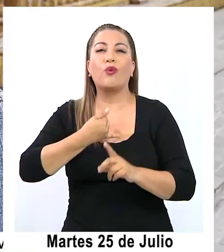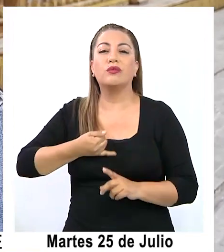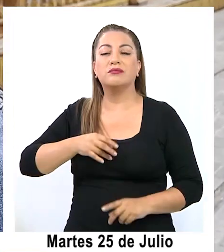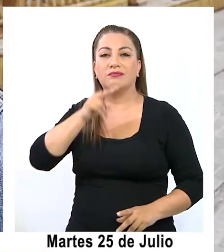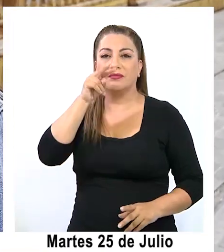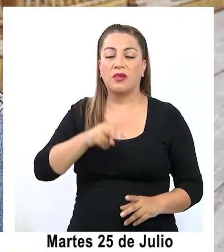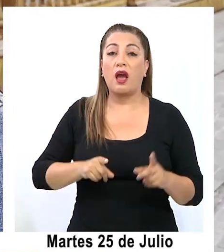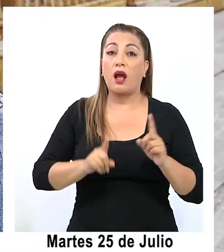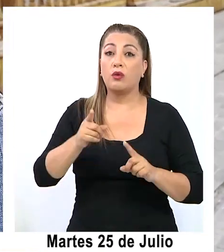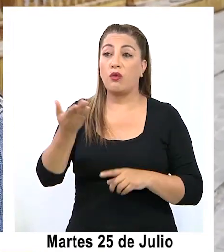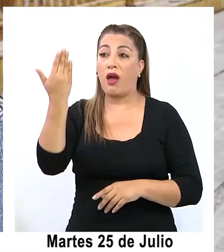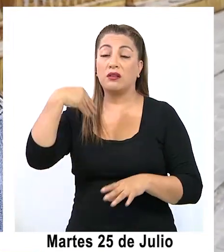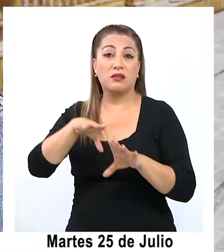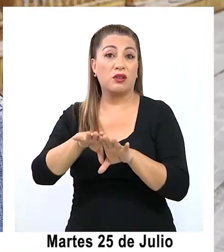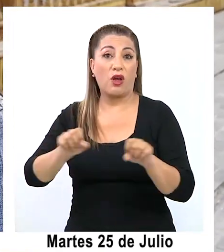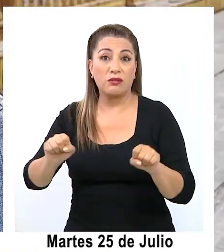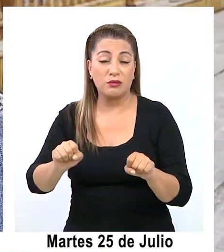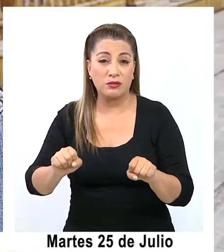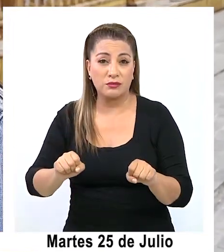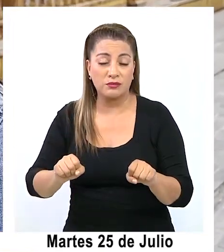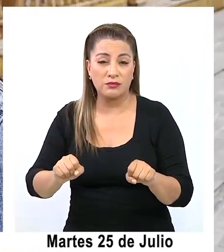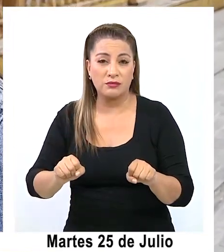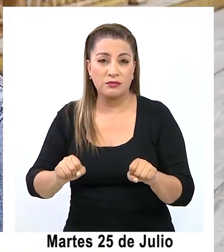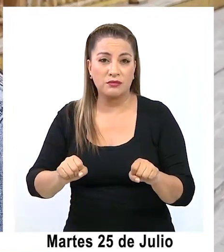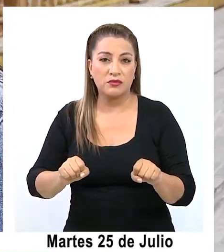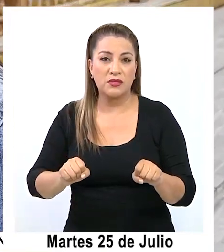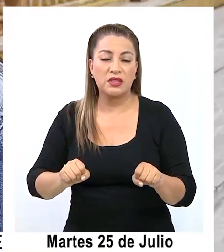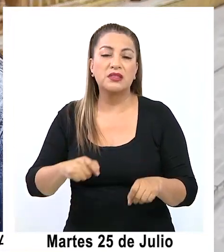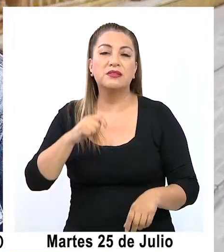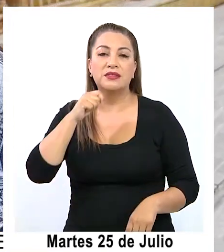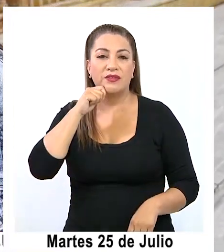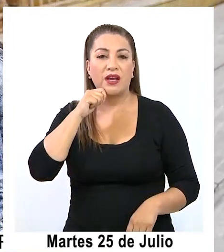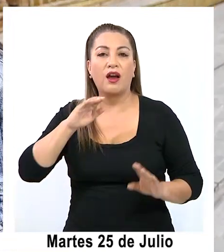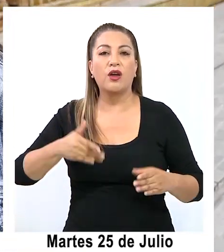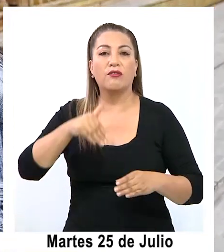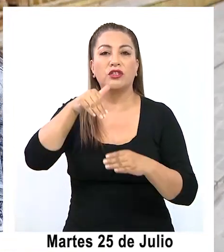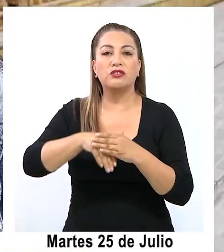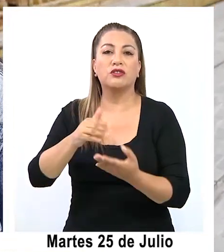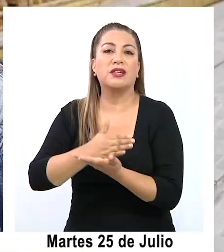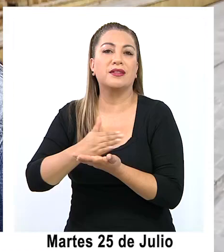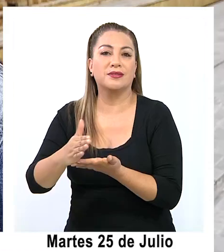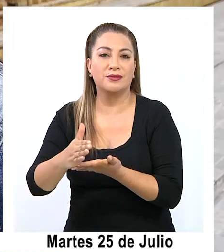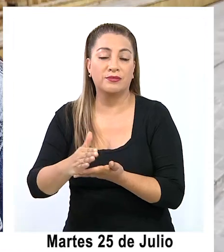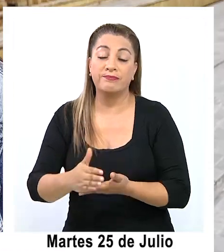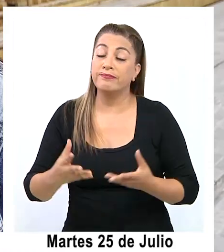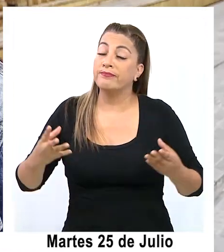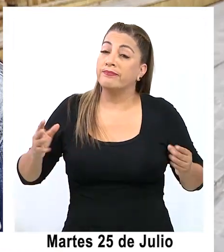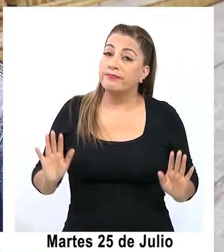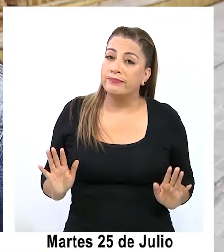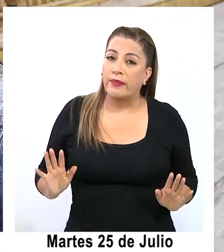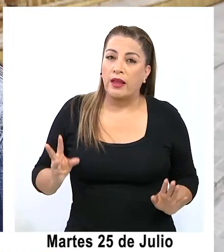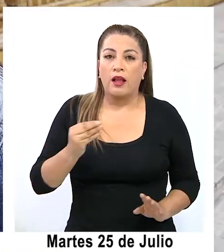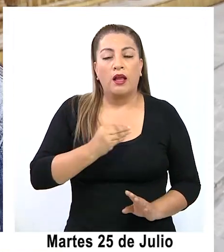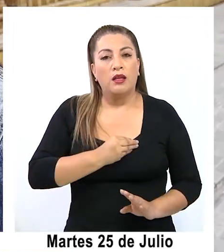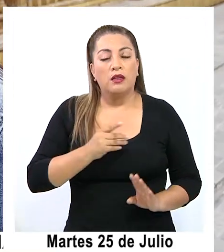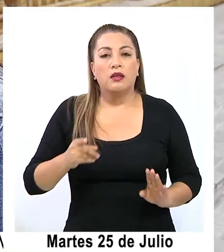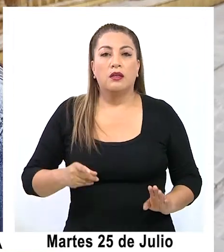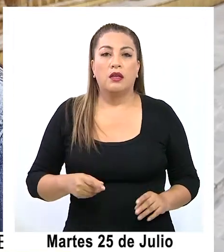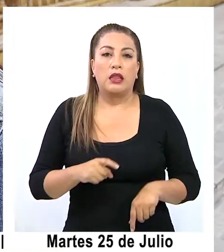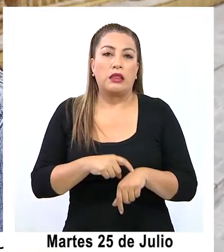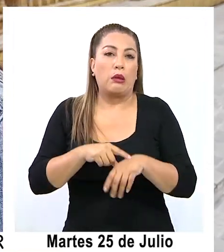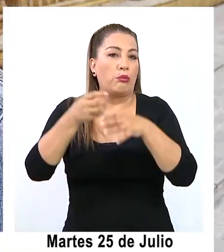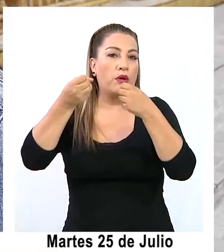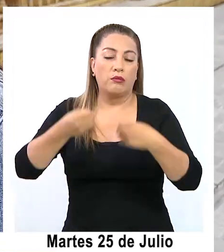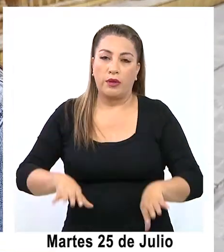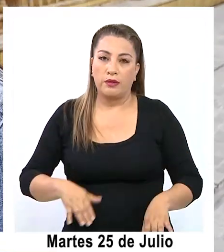los que no estaban de acuerdo que fuera en este formato vayan a rechazarla también. sea, lamentablemente va a ser una pérdida